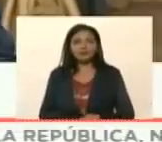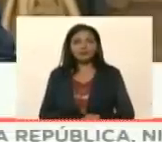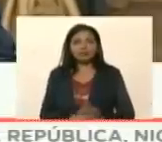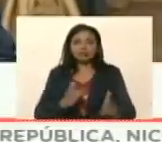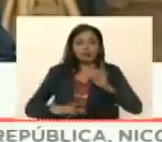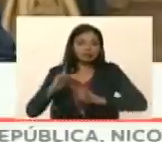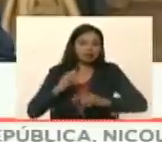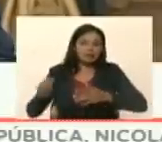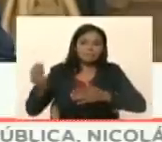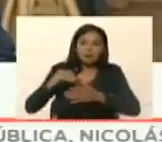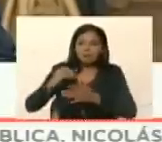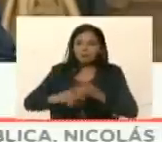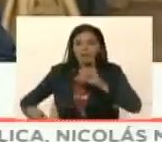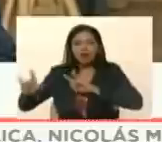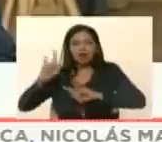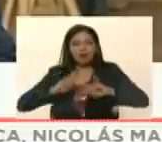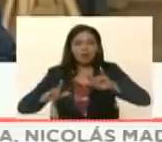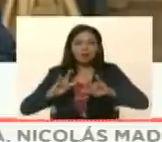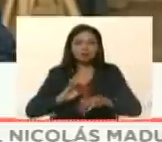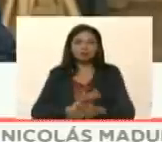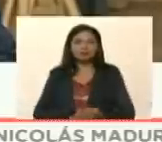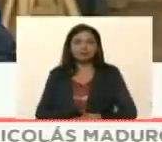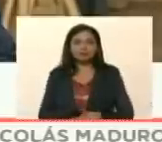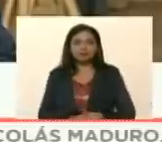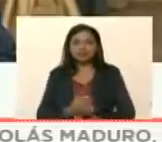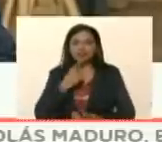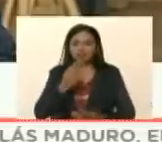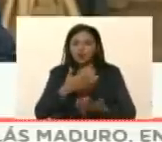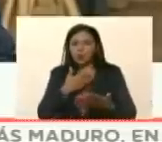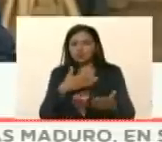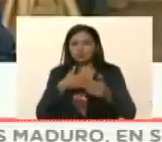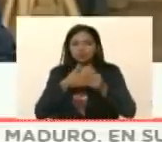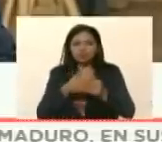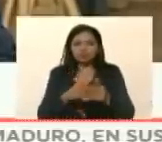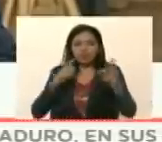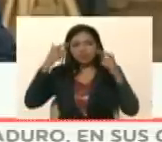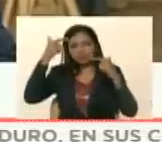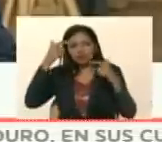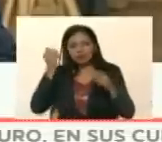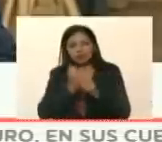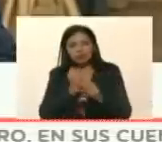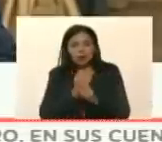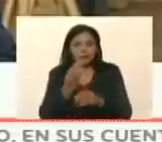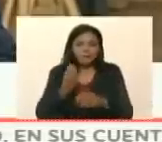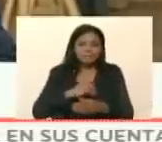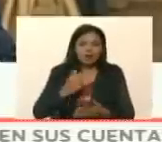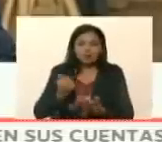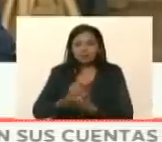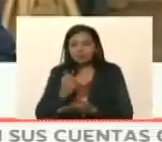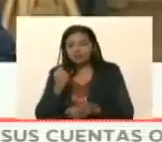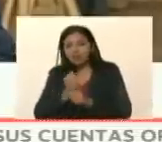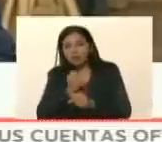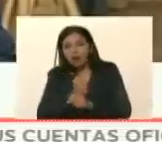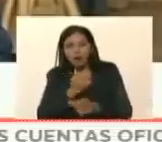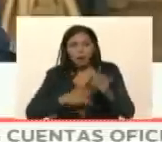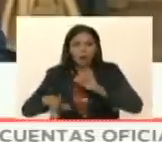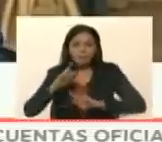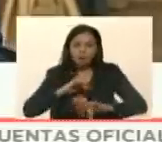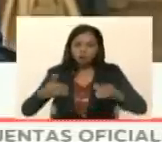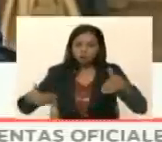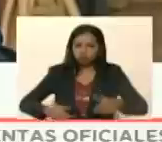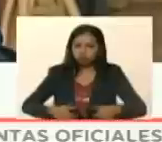Amor y más amor, dijo nuestro comandante Hugo Chávez. Trabajo, constancia, amor,